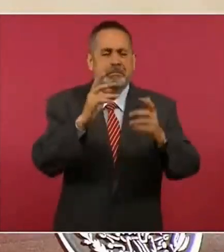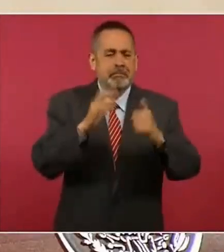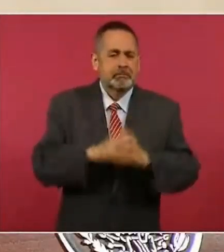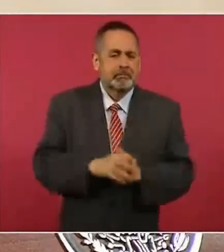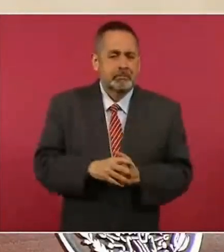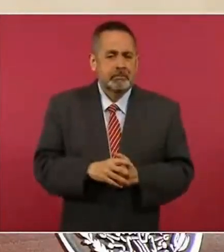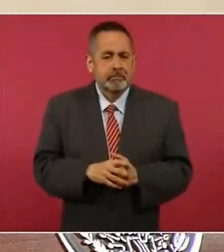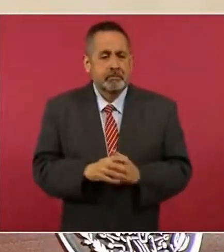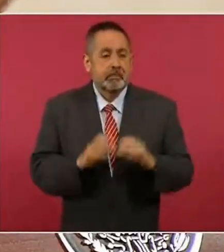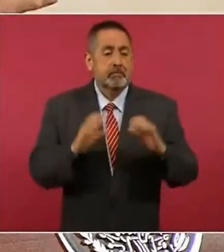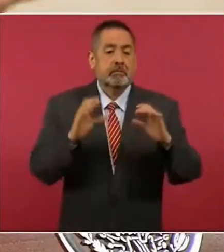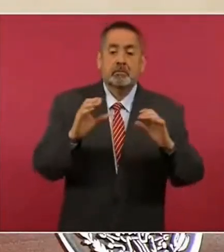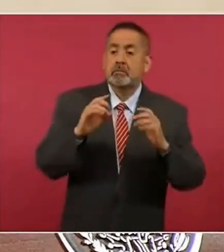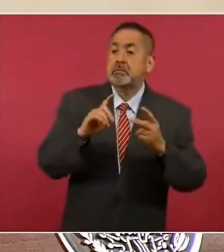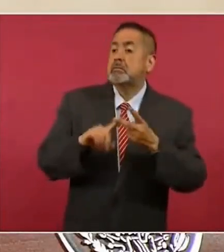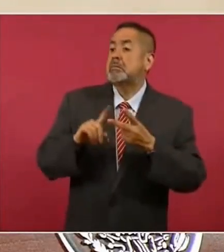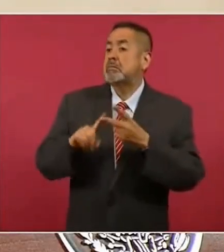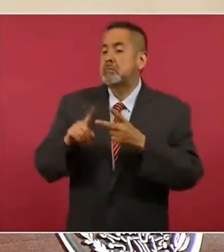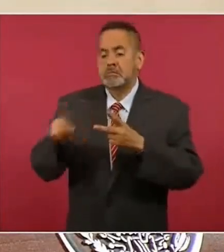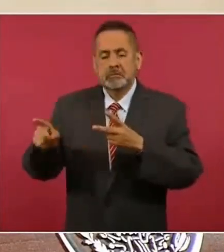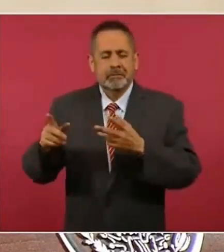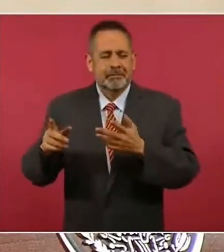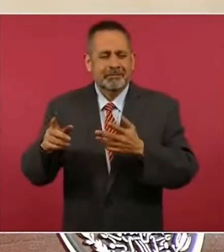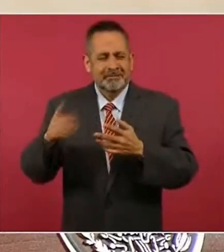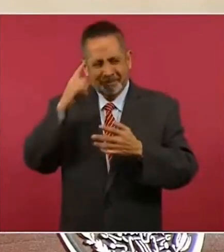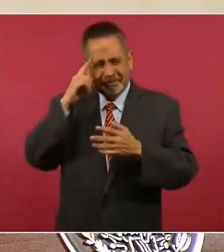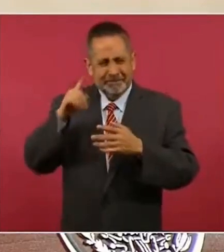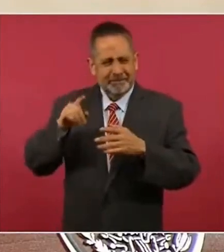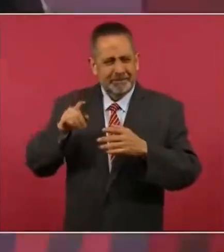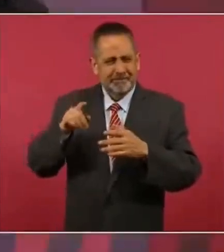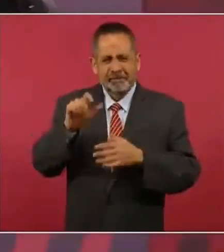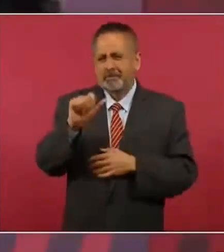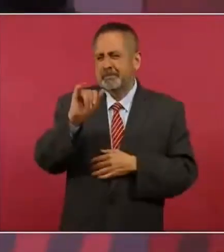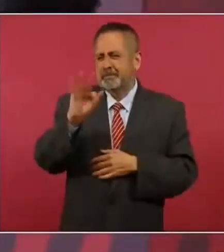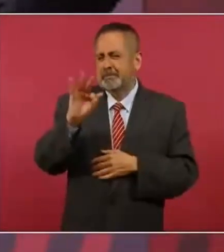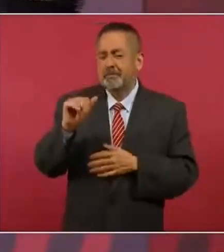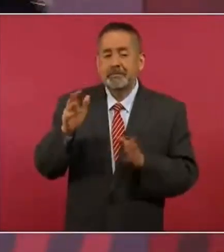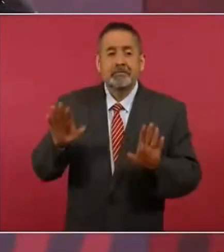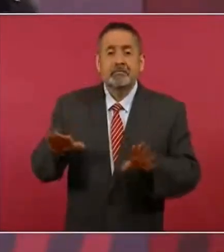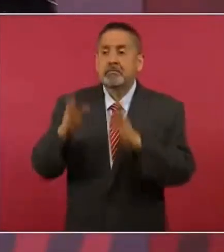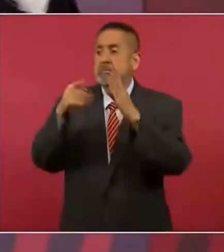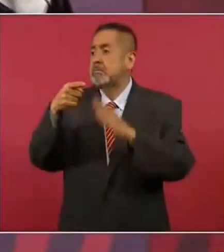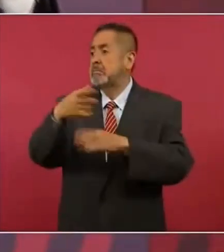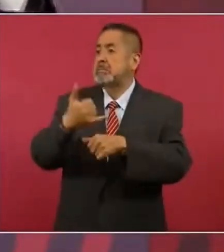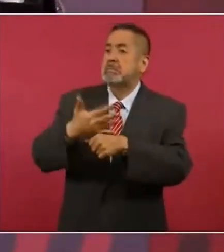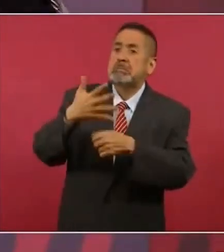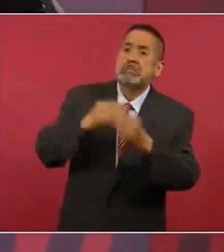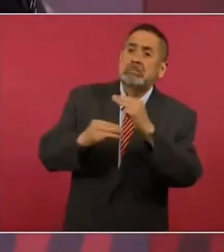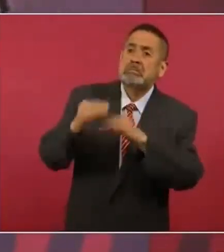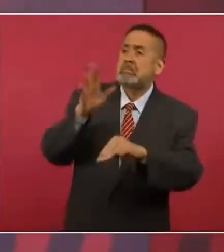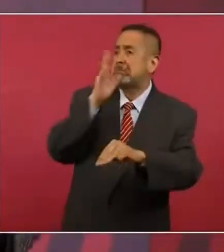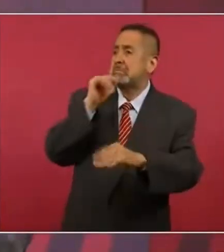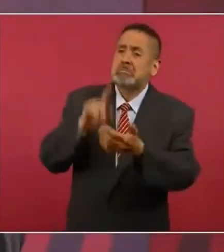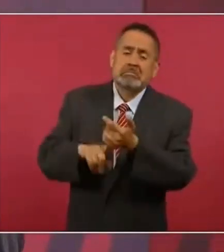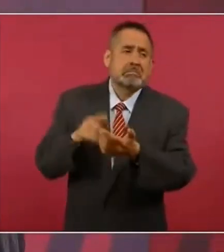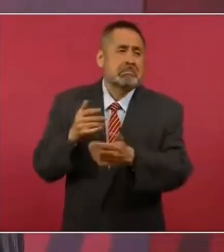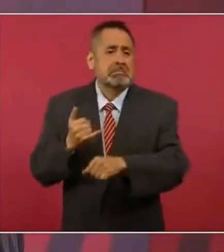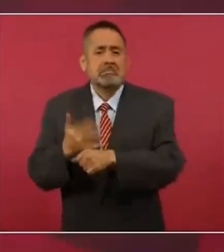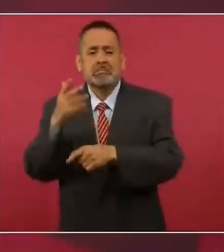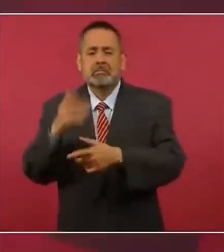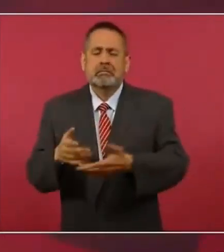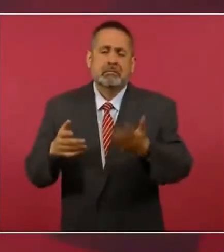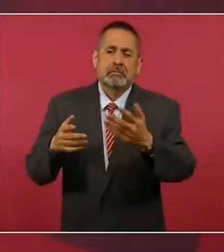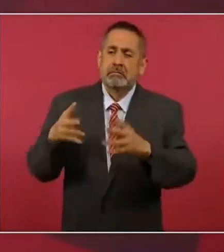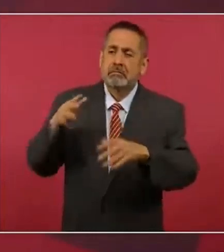cuidado con el cerro no del aeropuerto Felipe Ángeles van a